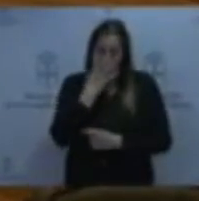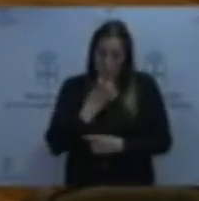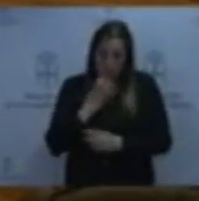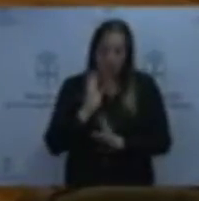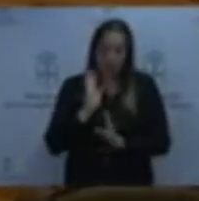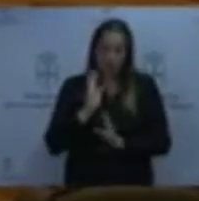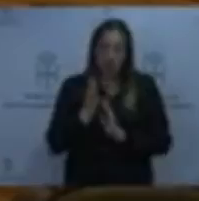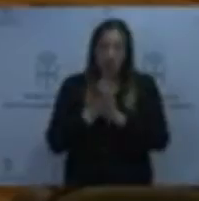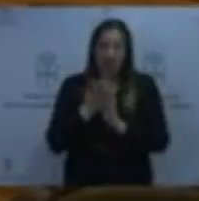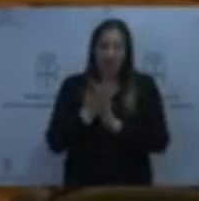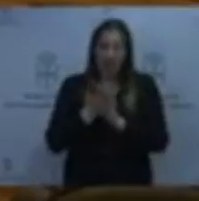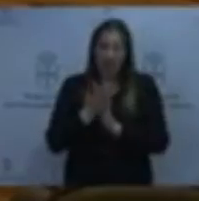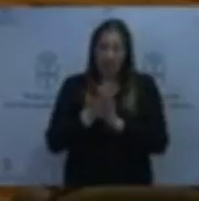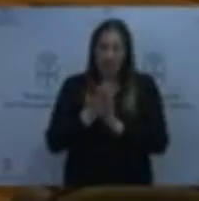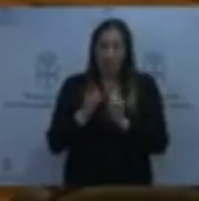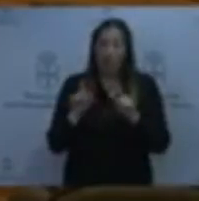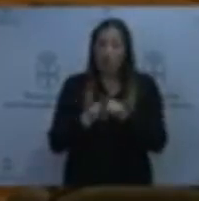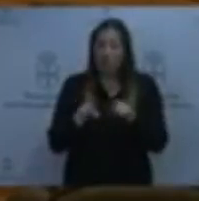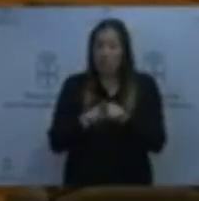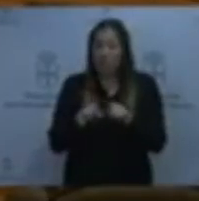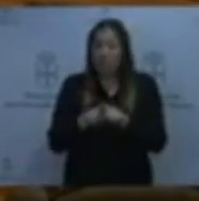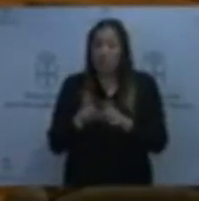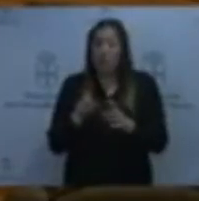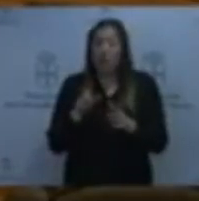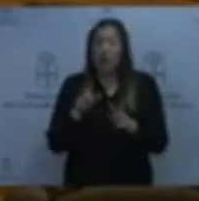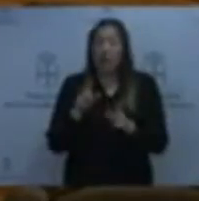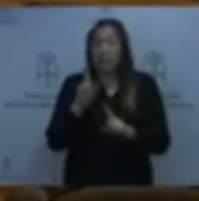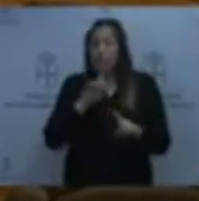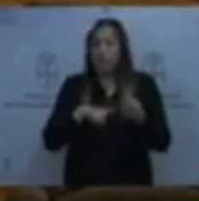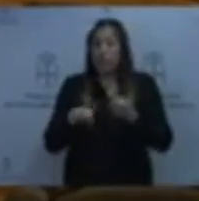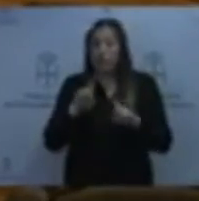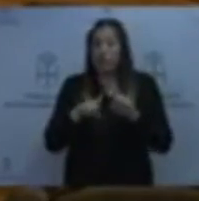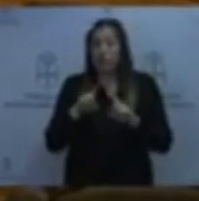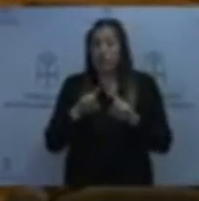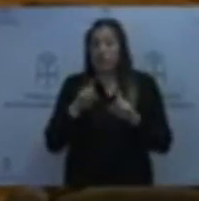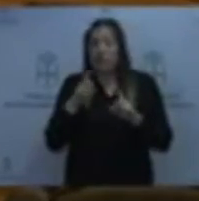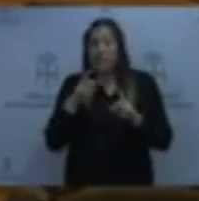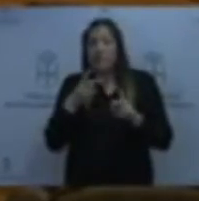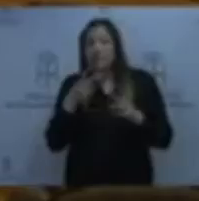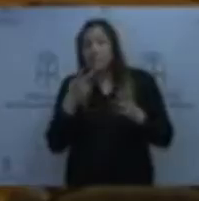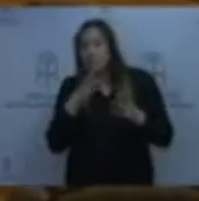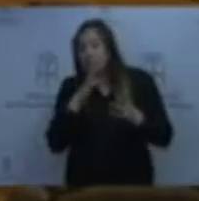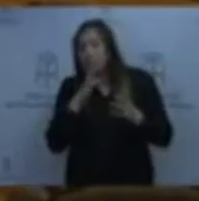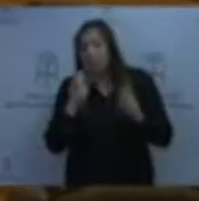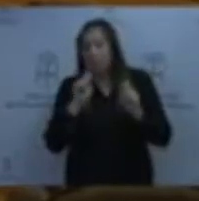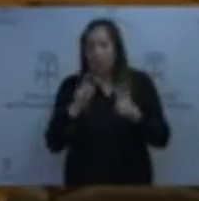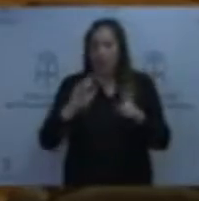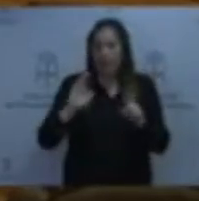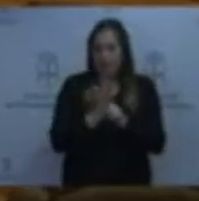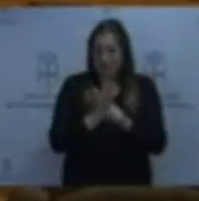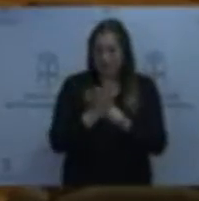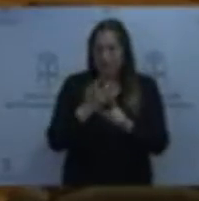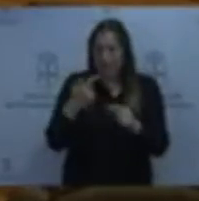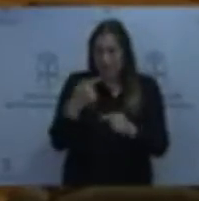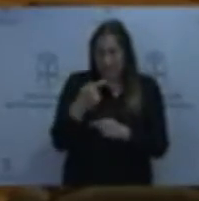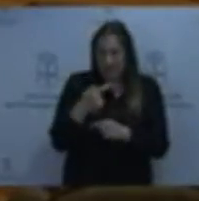los respiraderos del sistema, los que impiden que la atmósfera se vicie, ¿no? Porque de lo contrario vuelve irrespirable y acaba